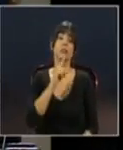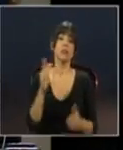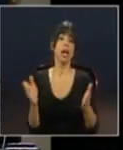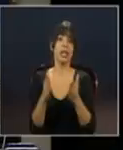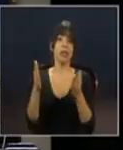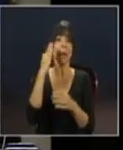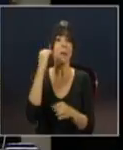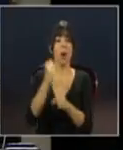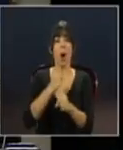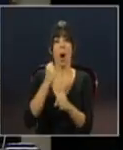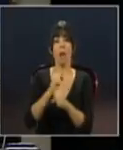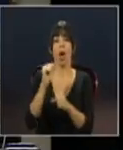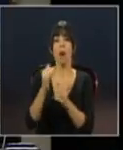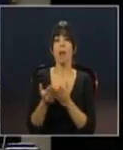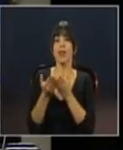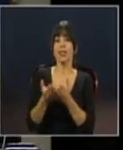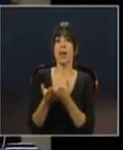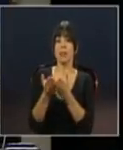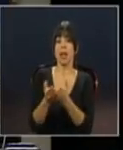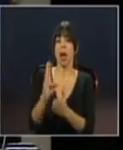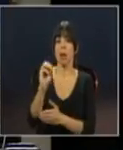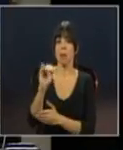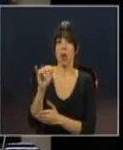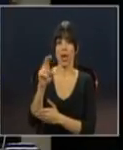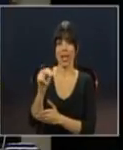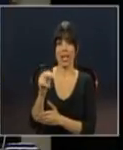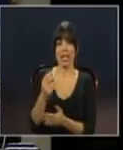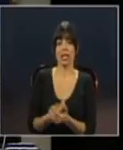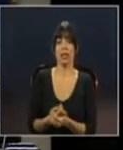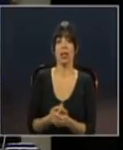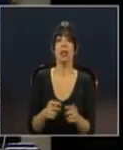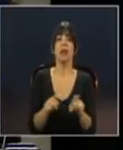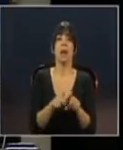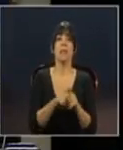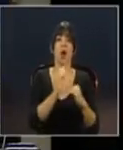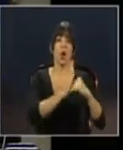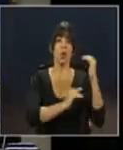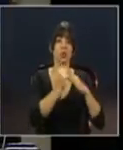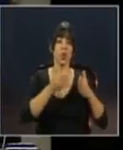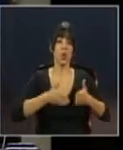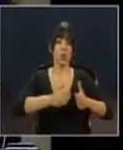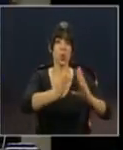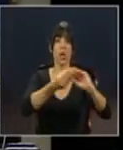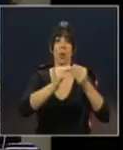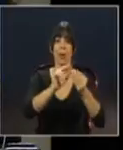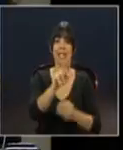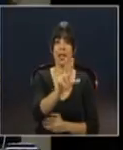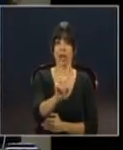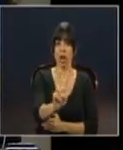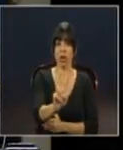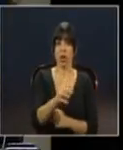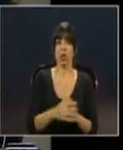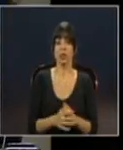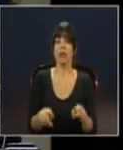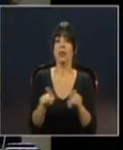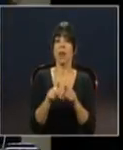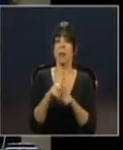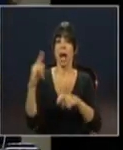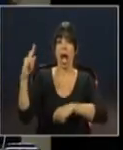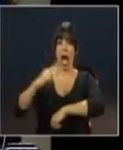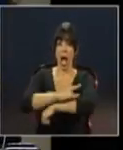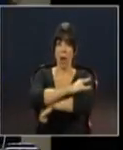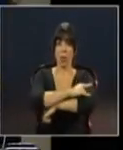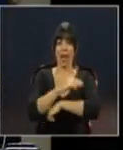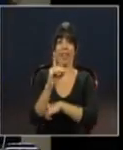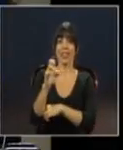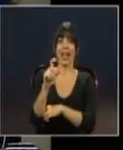por obras como la terminal de contenedores de Moín y la propia construcción de la Ruta 32, o por la expansión del aeropuerto de